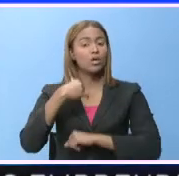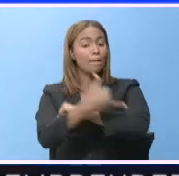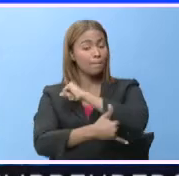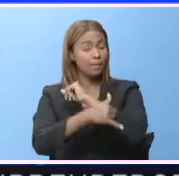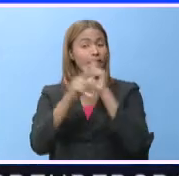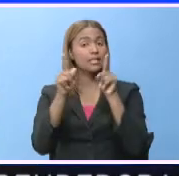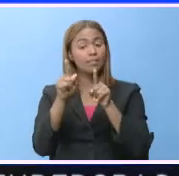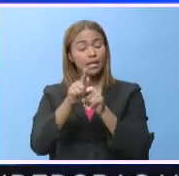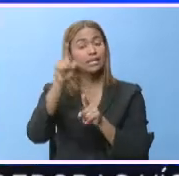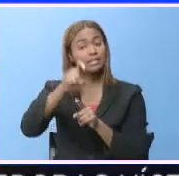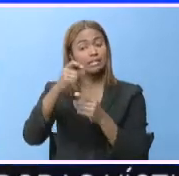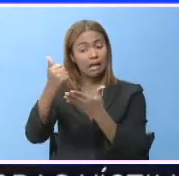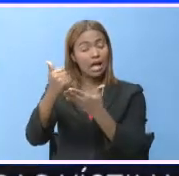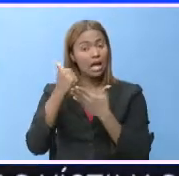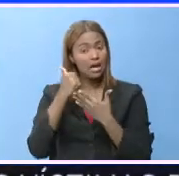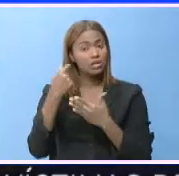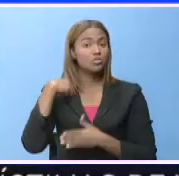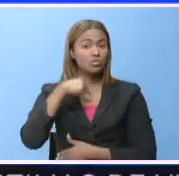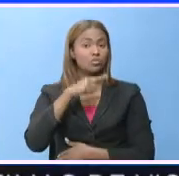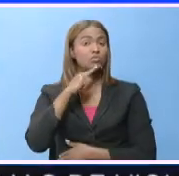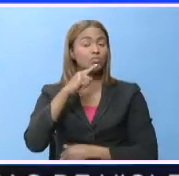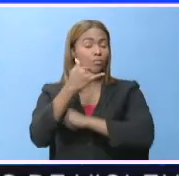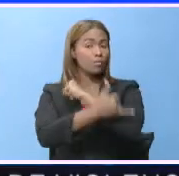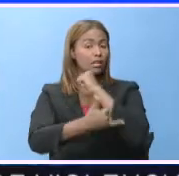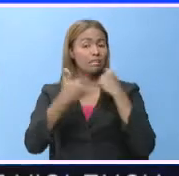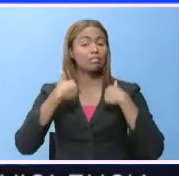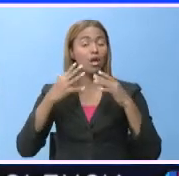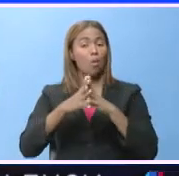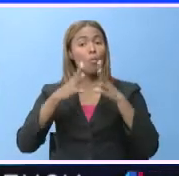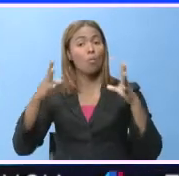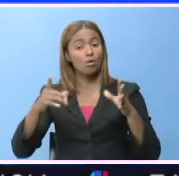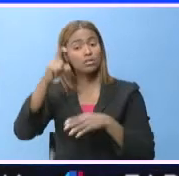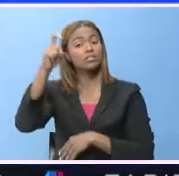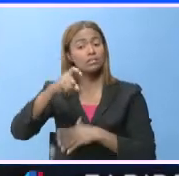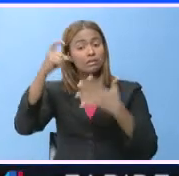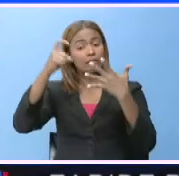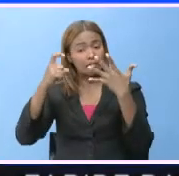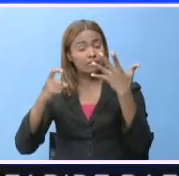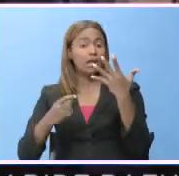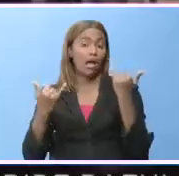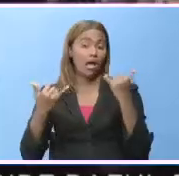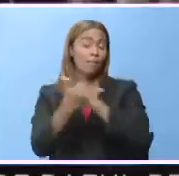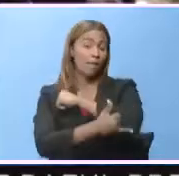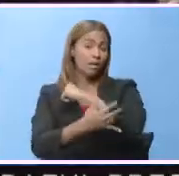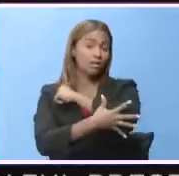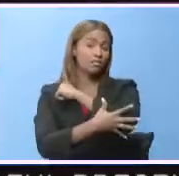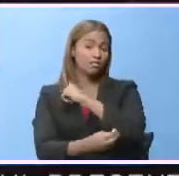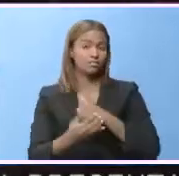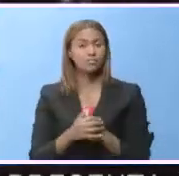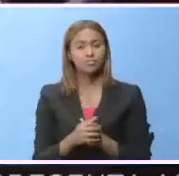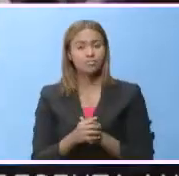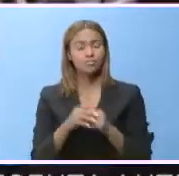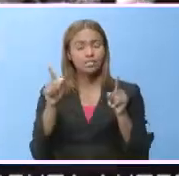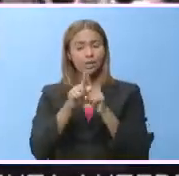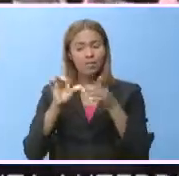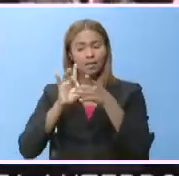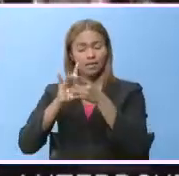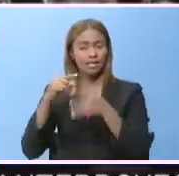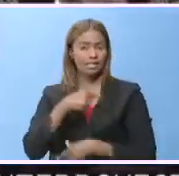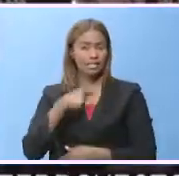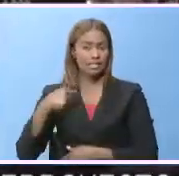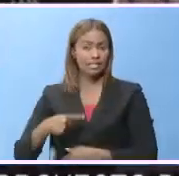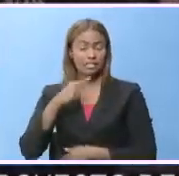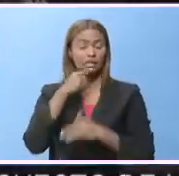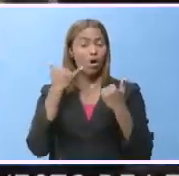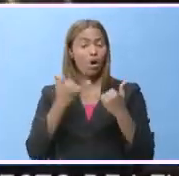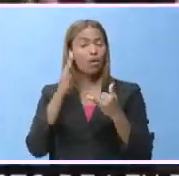también que necesitamos ayuda y somos un país con muchos requerimientos y un país pobre. En torno a las relaciones con China, agregó que ahora son